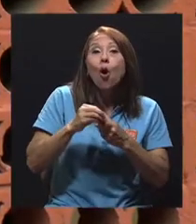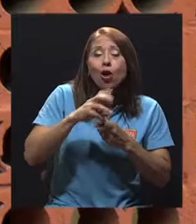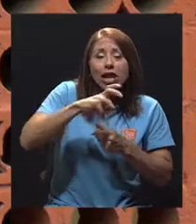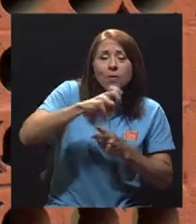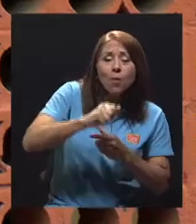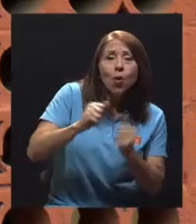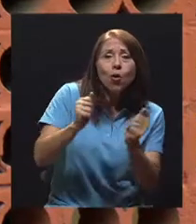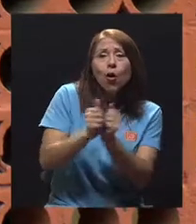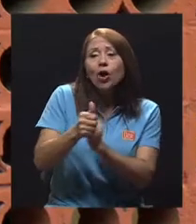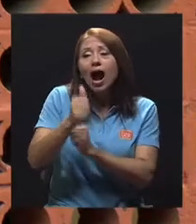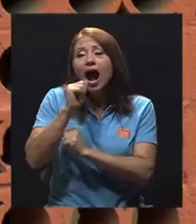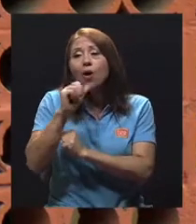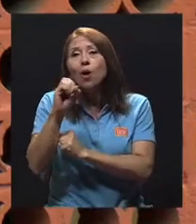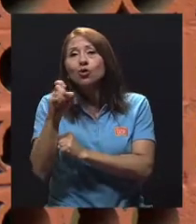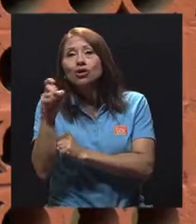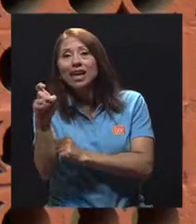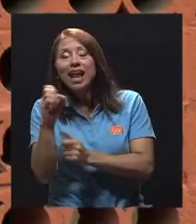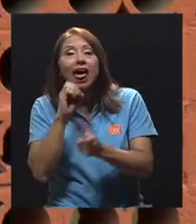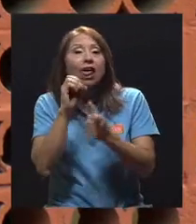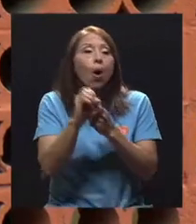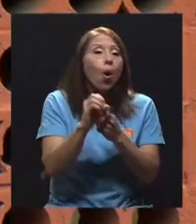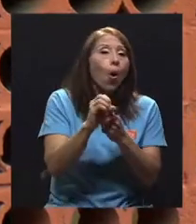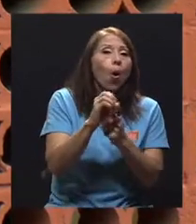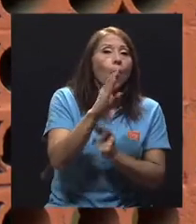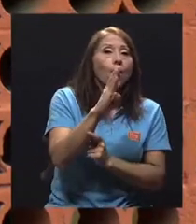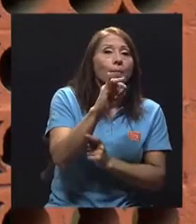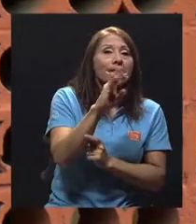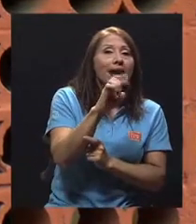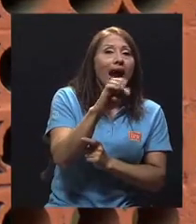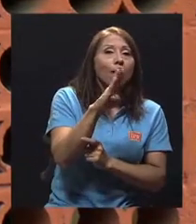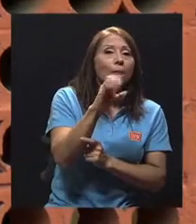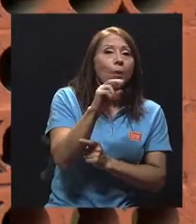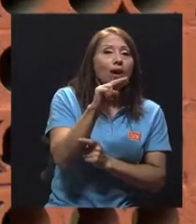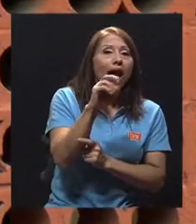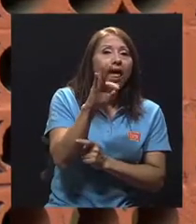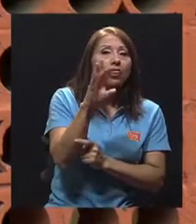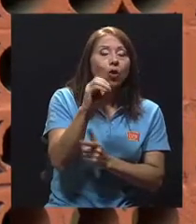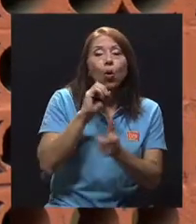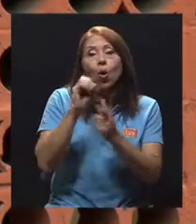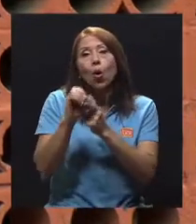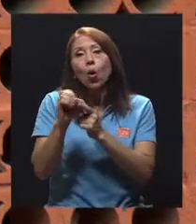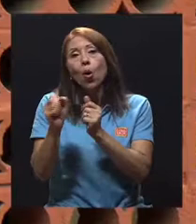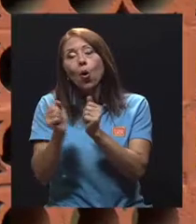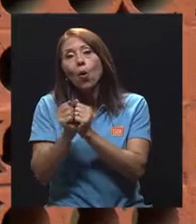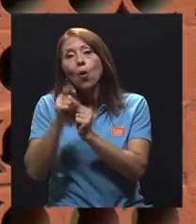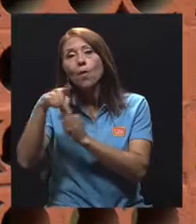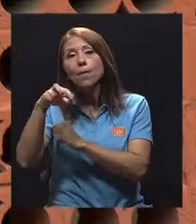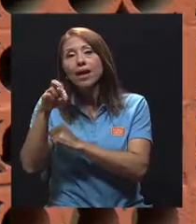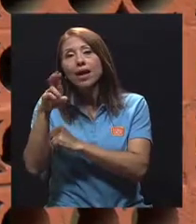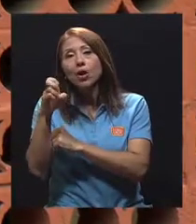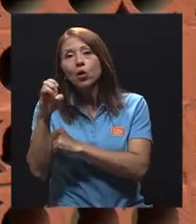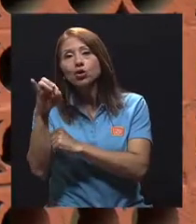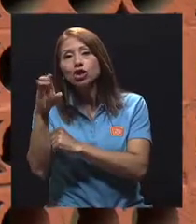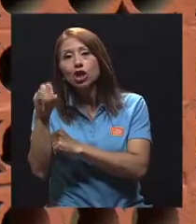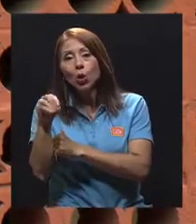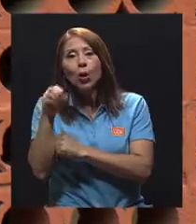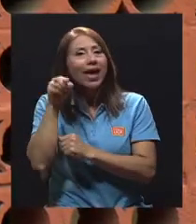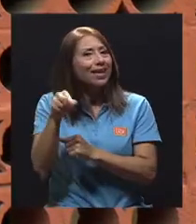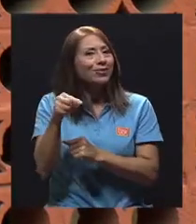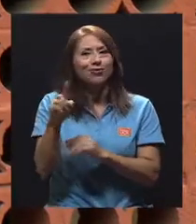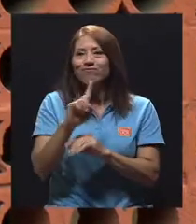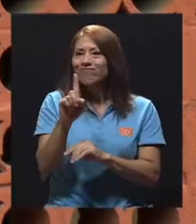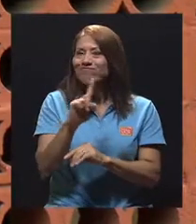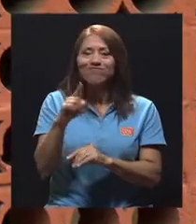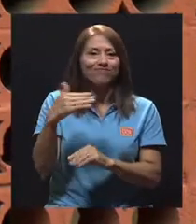y pasta de dientes, o bicarbonato y agua oxigenada para blanquear los dientes, un peróxido con bicarbonato, entonces eso